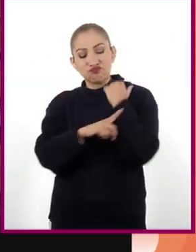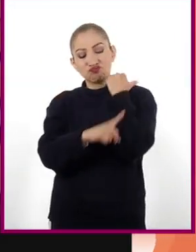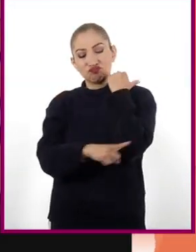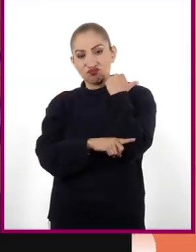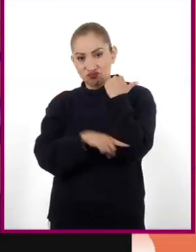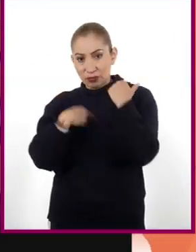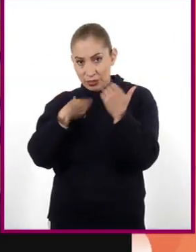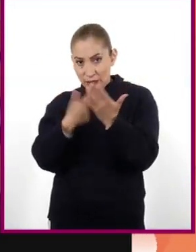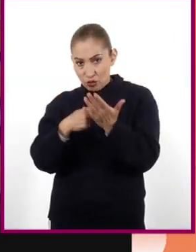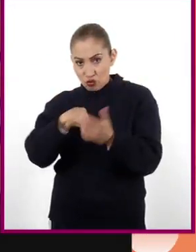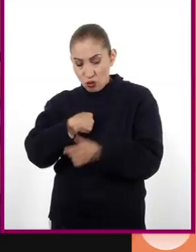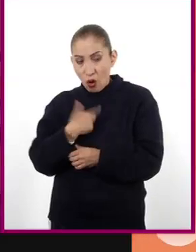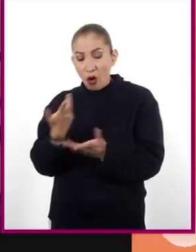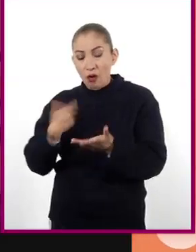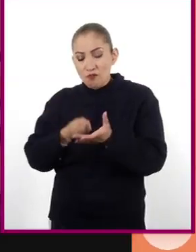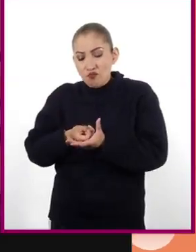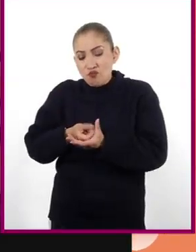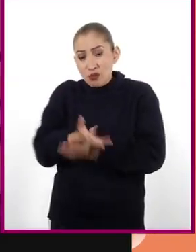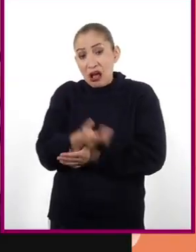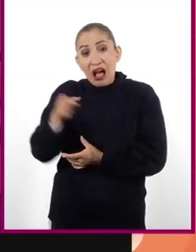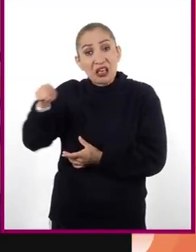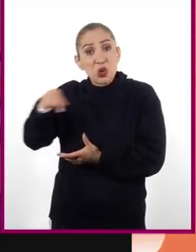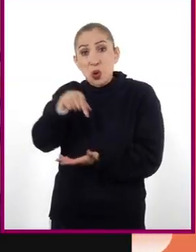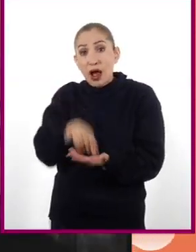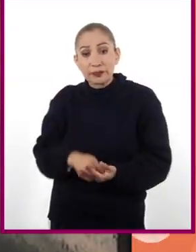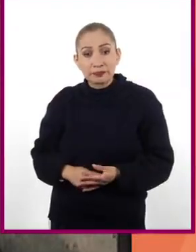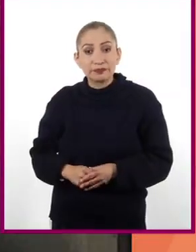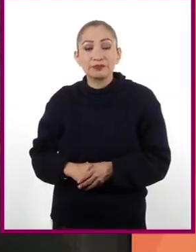mí, tomóle el parto y parióme allí.